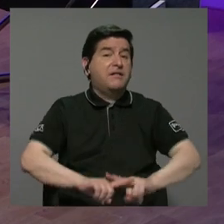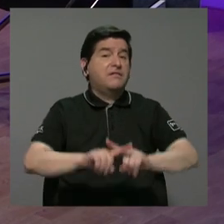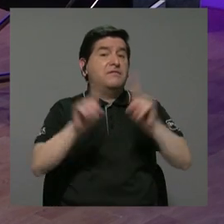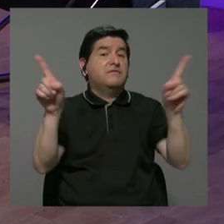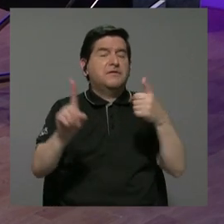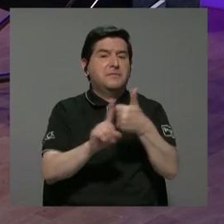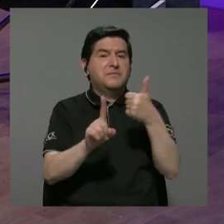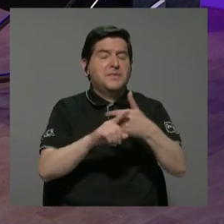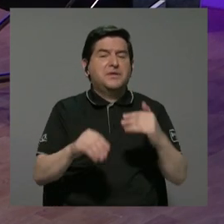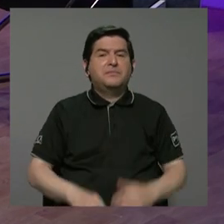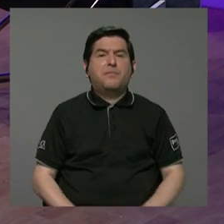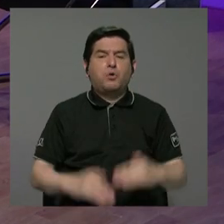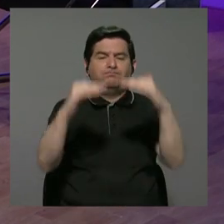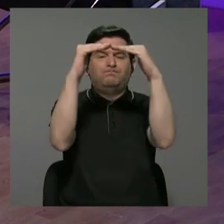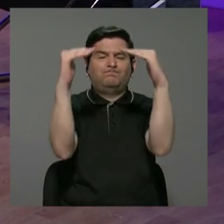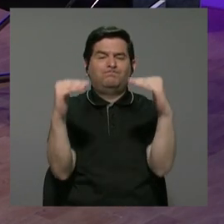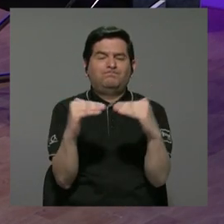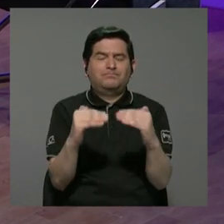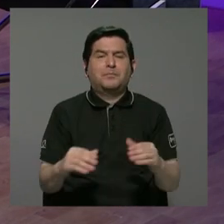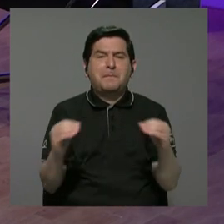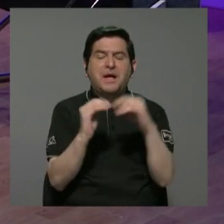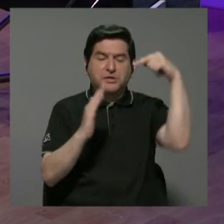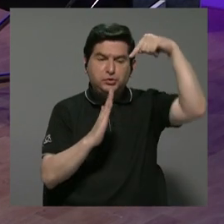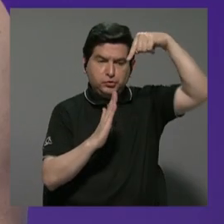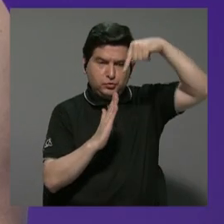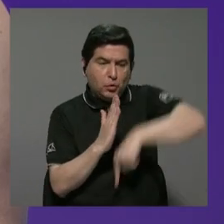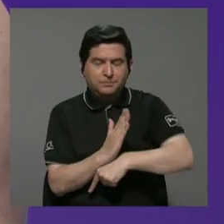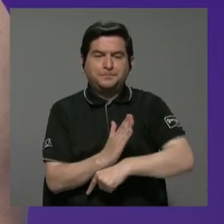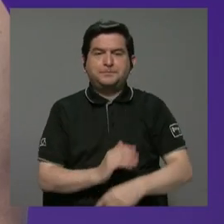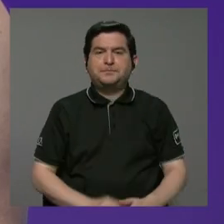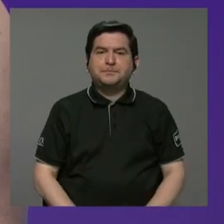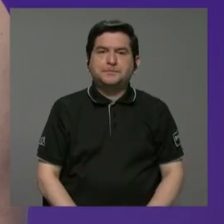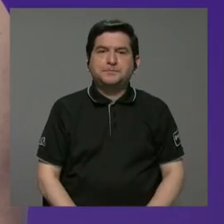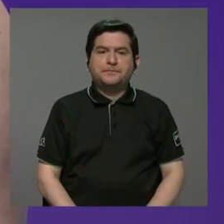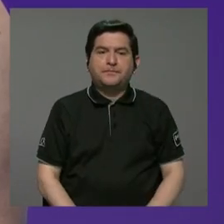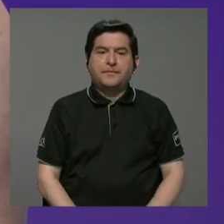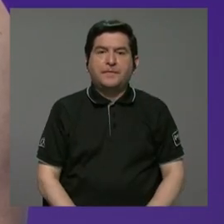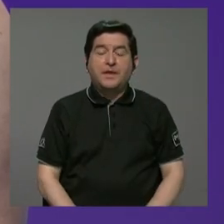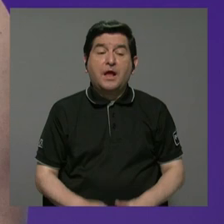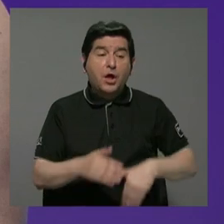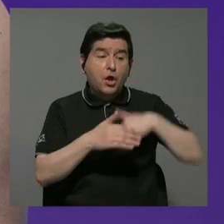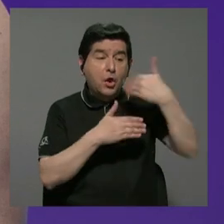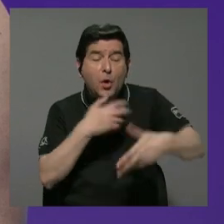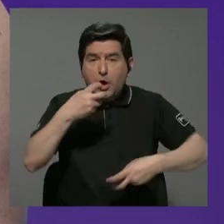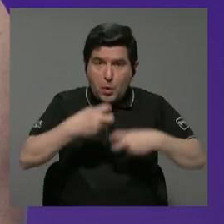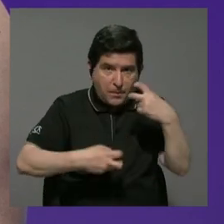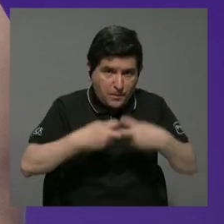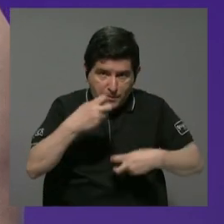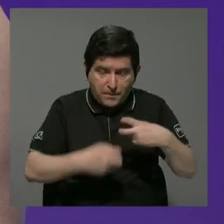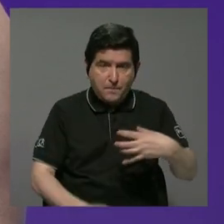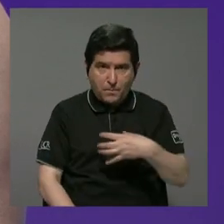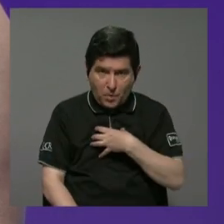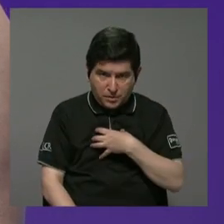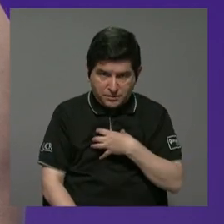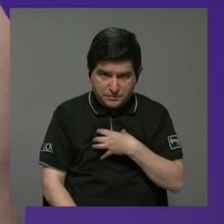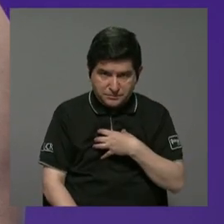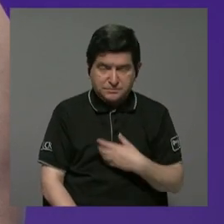los mismos niveles muchísimo más profundas. Tenemos luego las dificultades